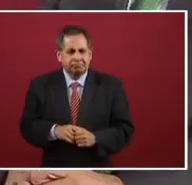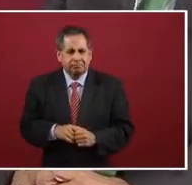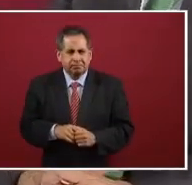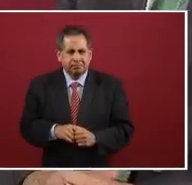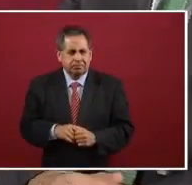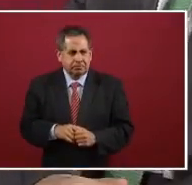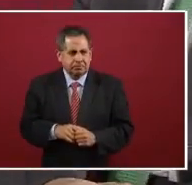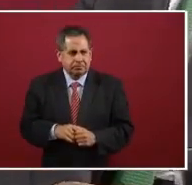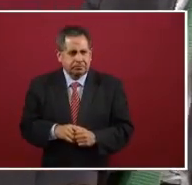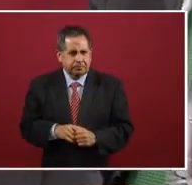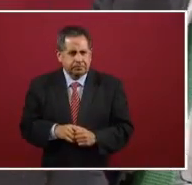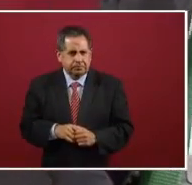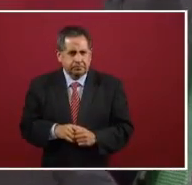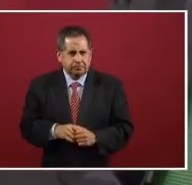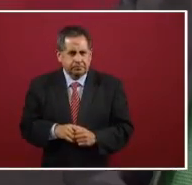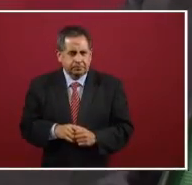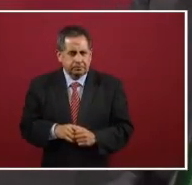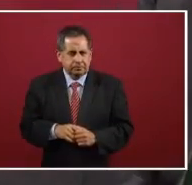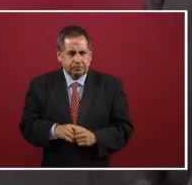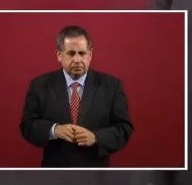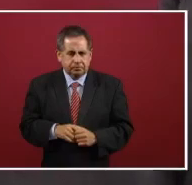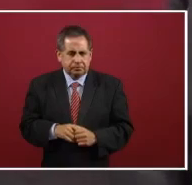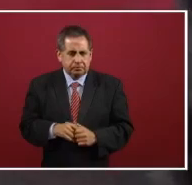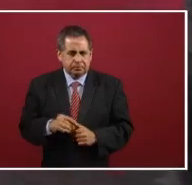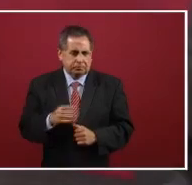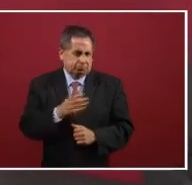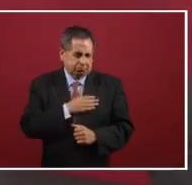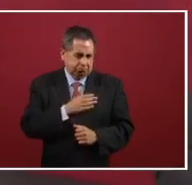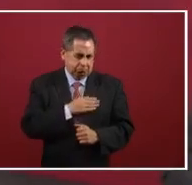bueno, no porque